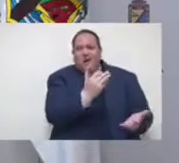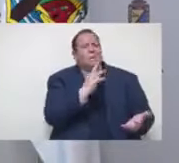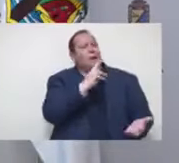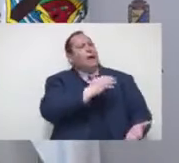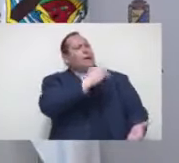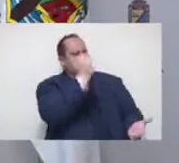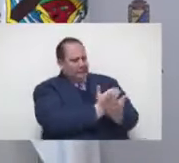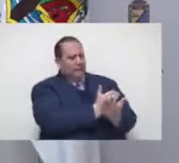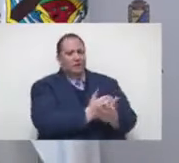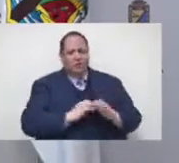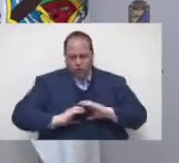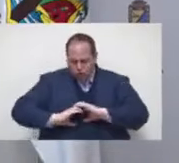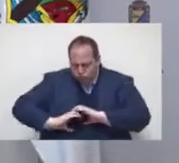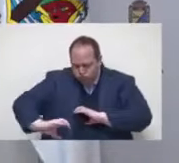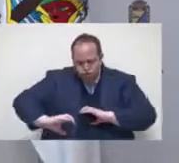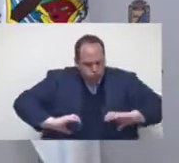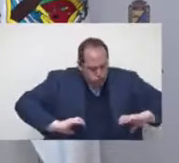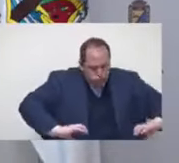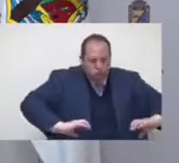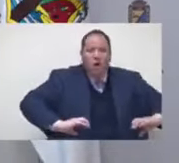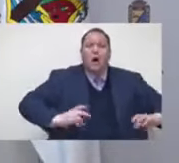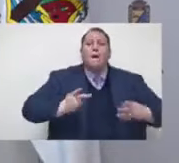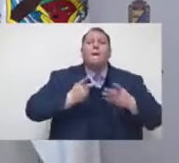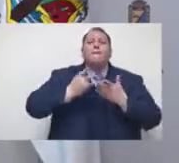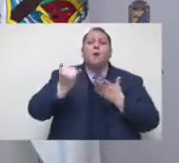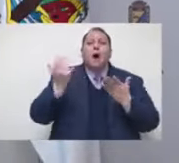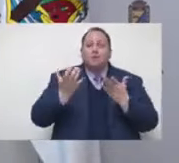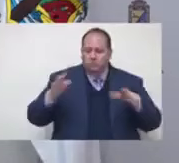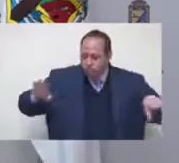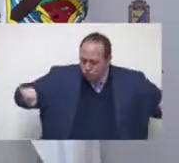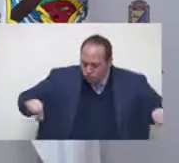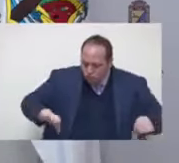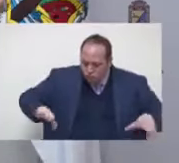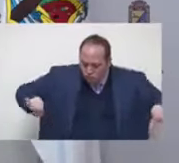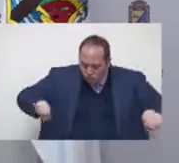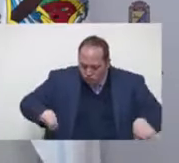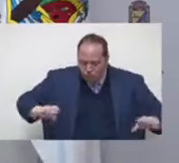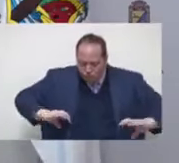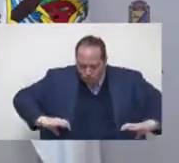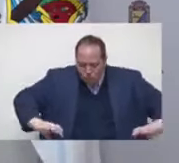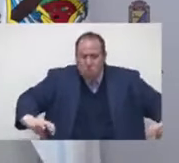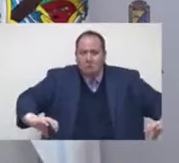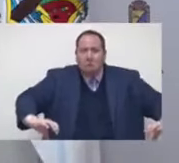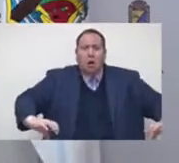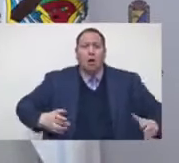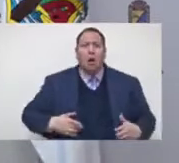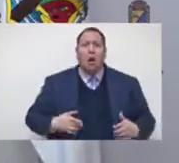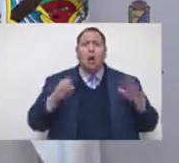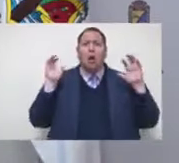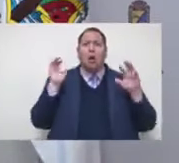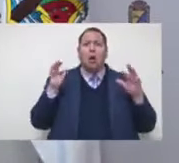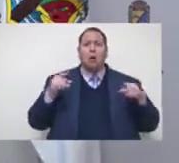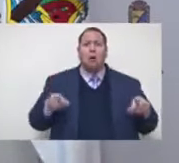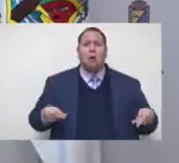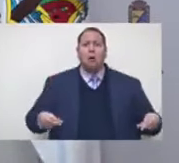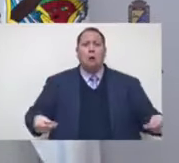obra para hacer nuevamente el proyecto donde se están considerando los pluviales y no pasaron durante las lluvias.